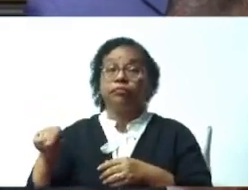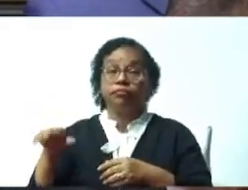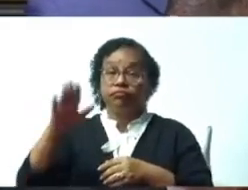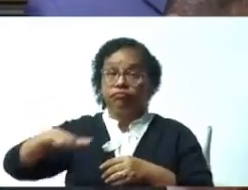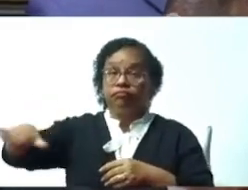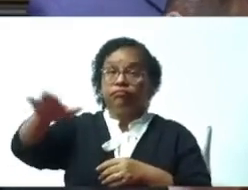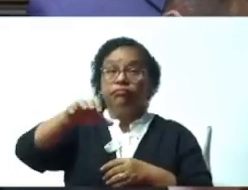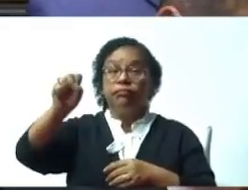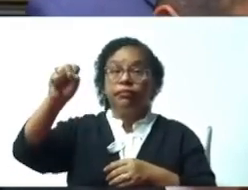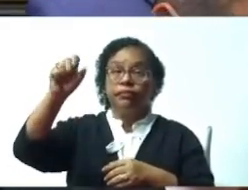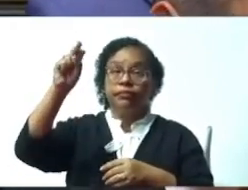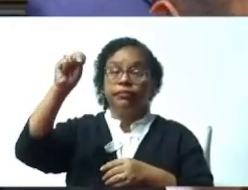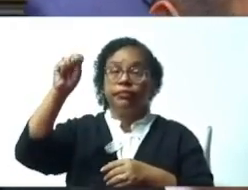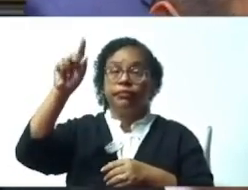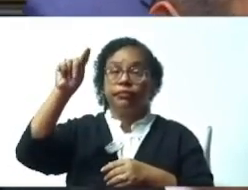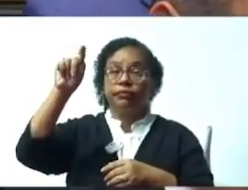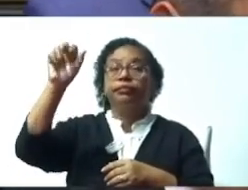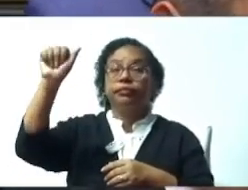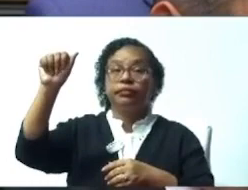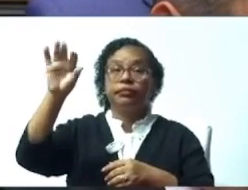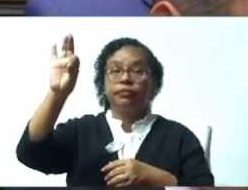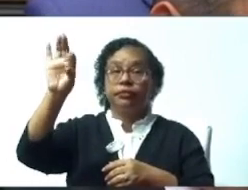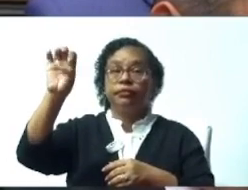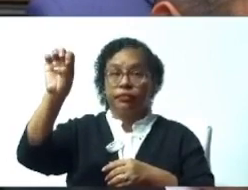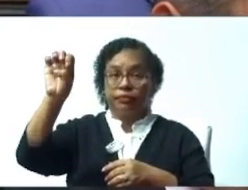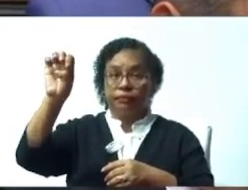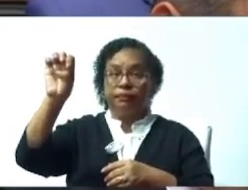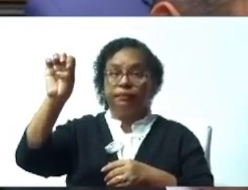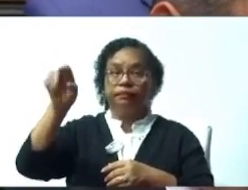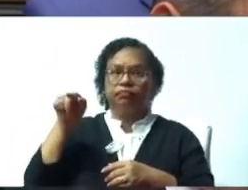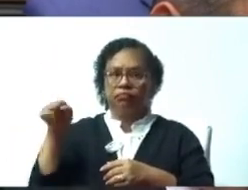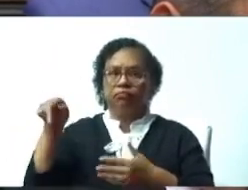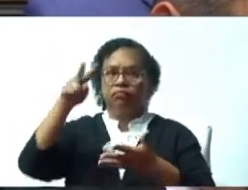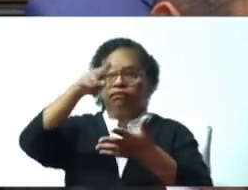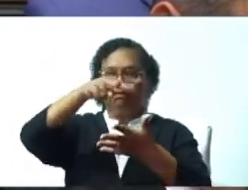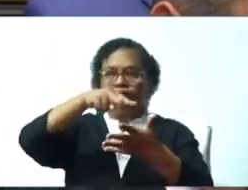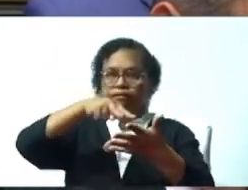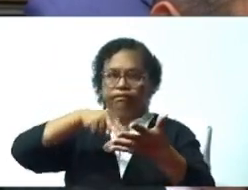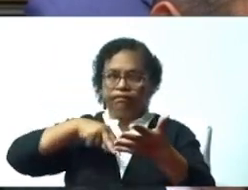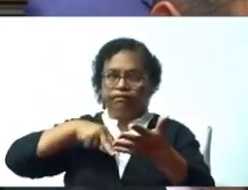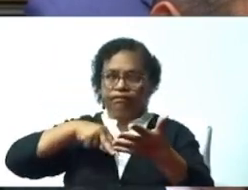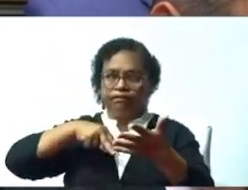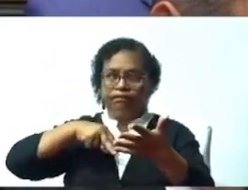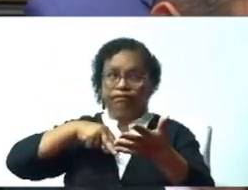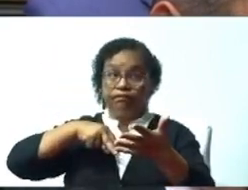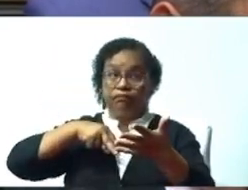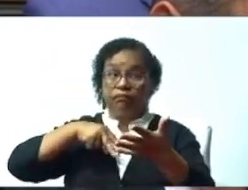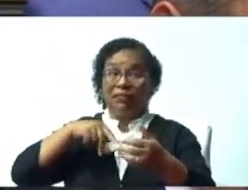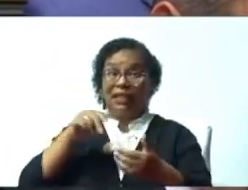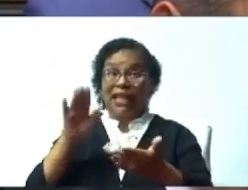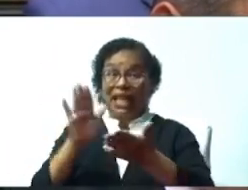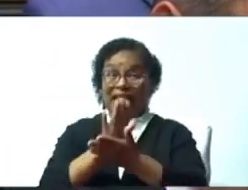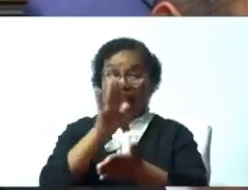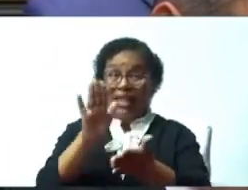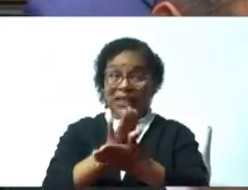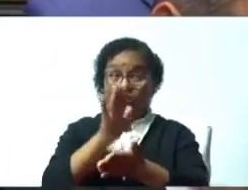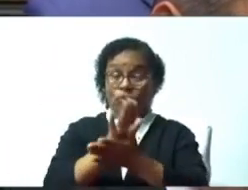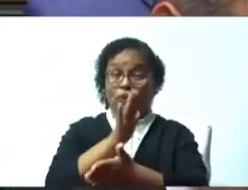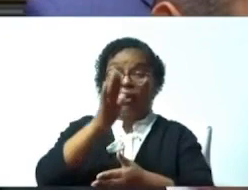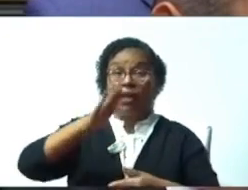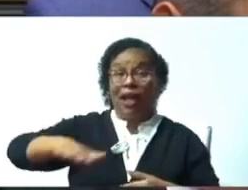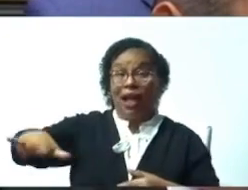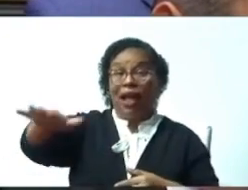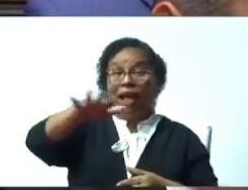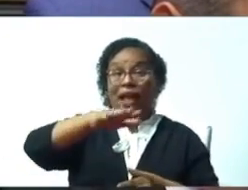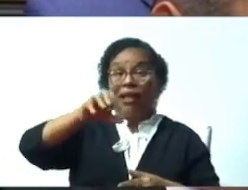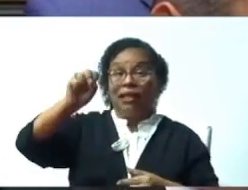de Diputados de la República Dominicana. Asunto. Manifiesto de desconocimiento por la entrega del Liceo de Santa Fe,